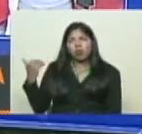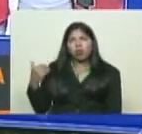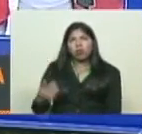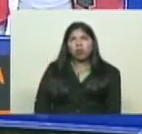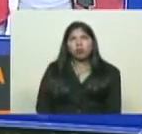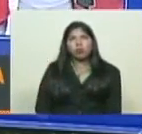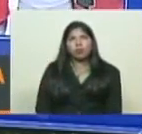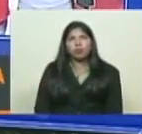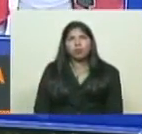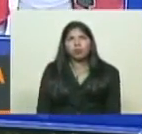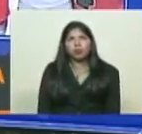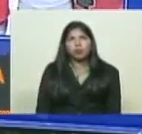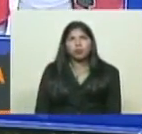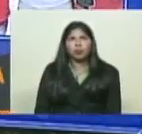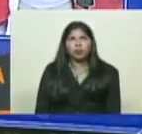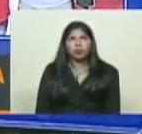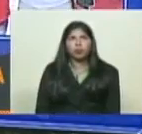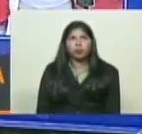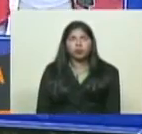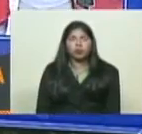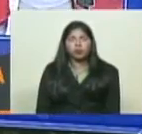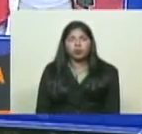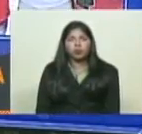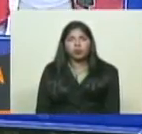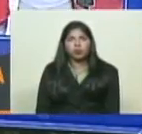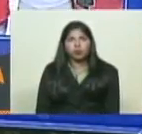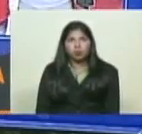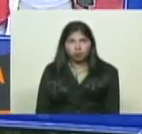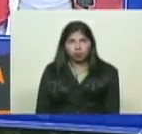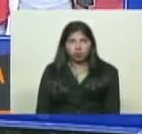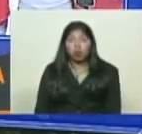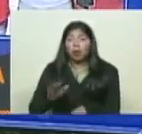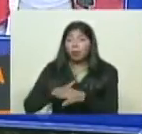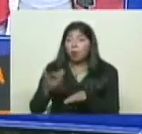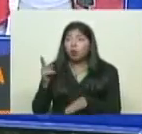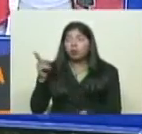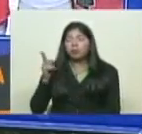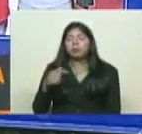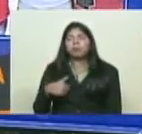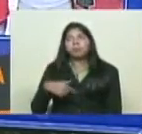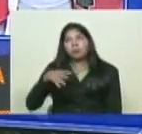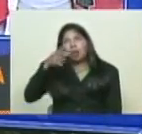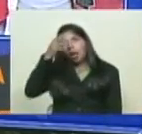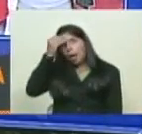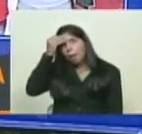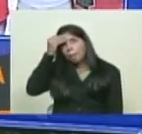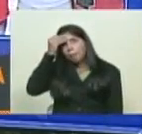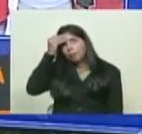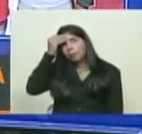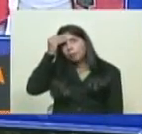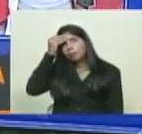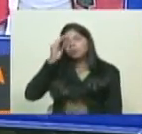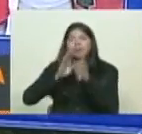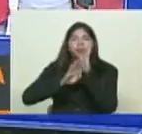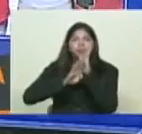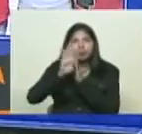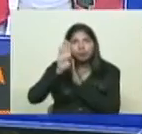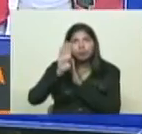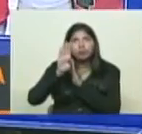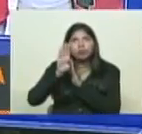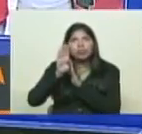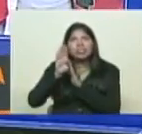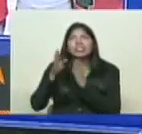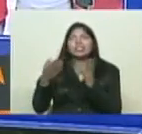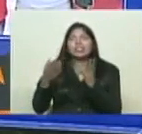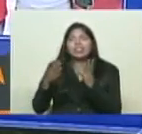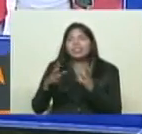en gobierno revolucionario, porque les ha tocado formarse en el fragor de las